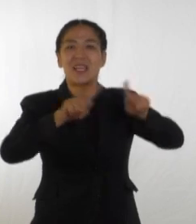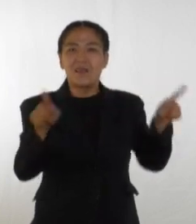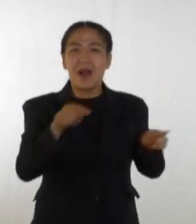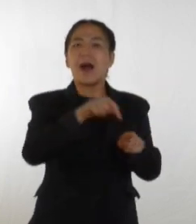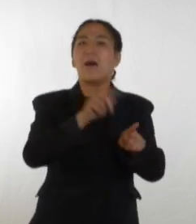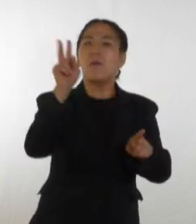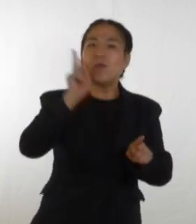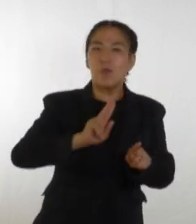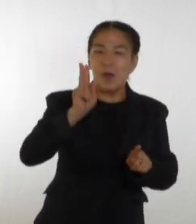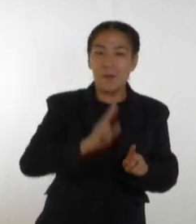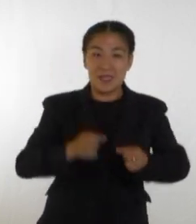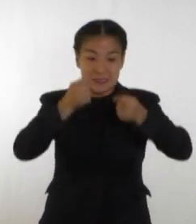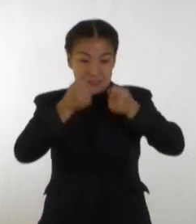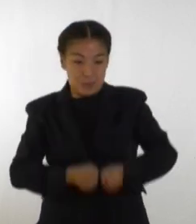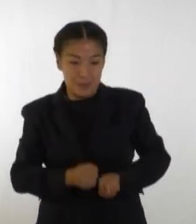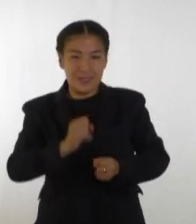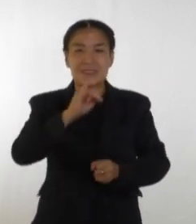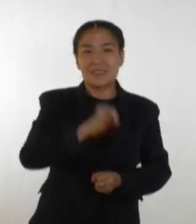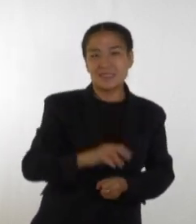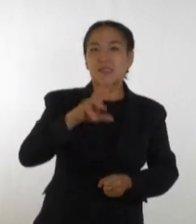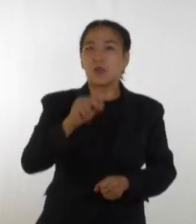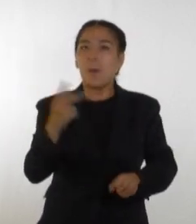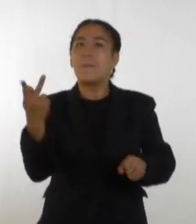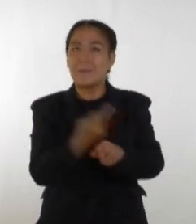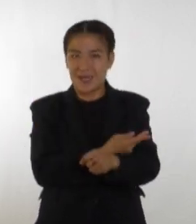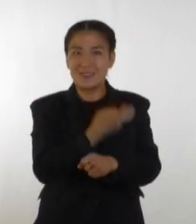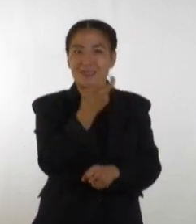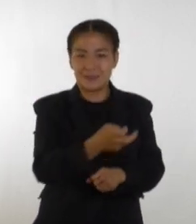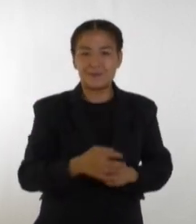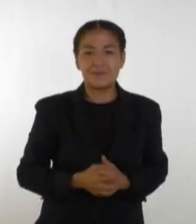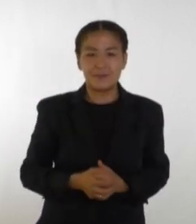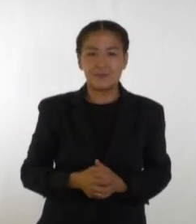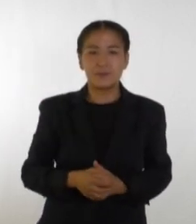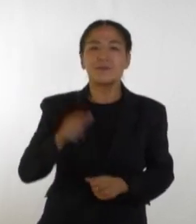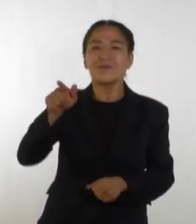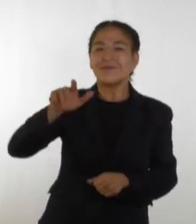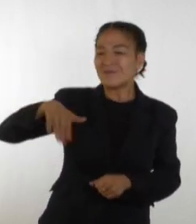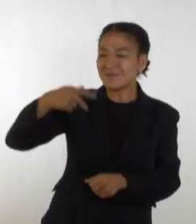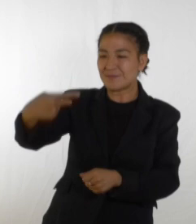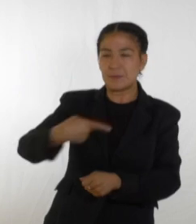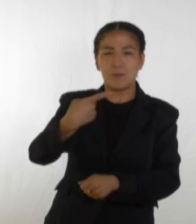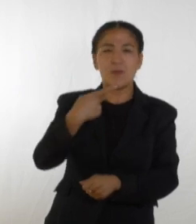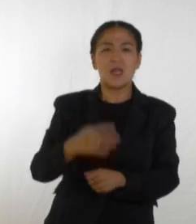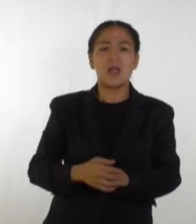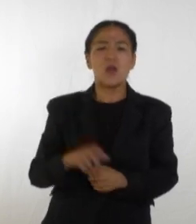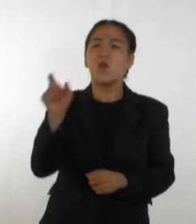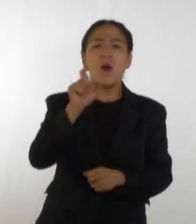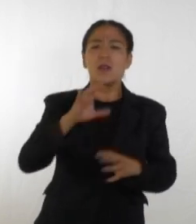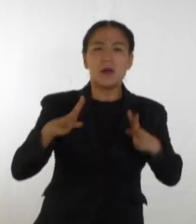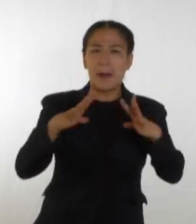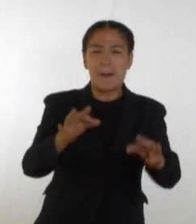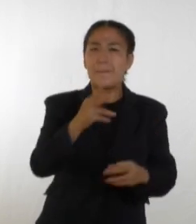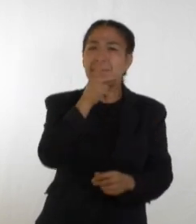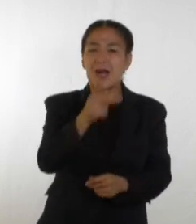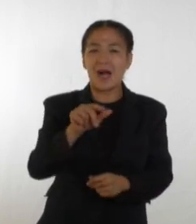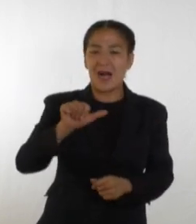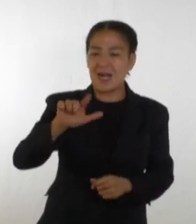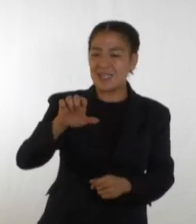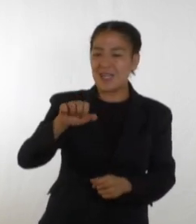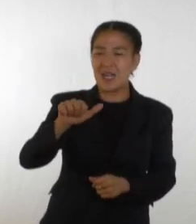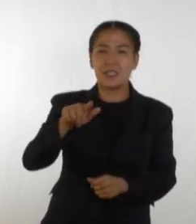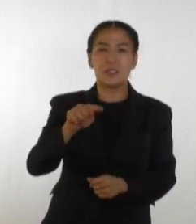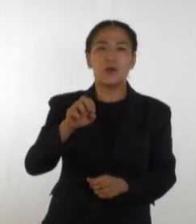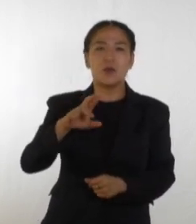como usted hablaba, de la probabilidad de que, la proporción de que eso suceda, ¿no? Hace un rato me preguntabas desde cuándo se usaba la palabra